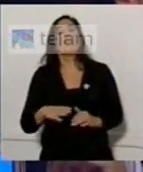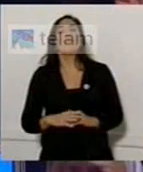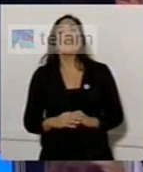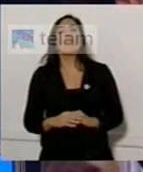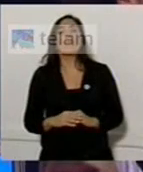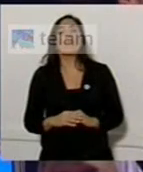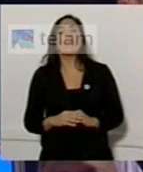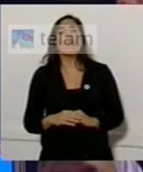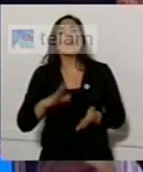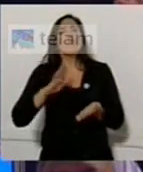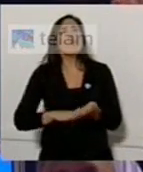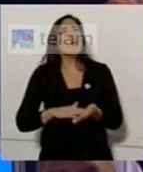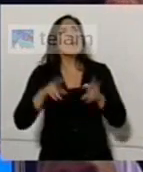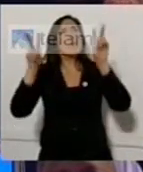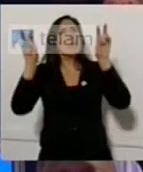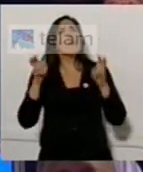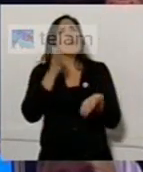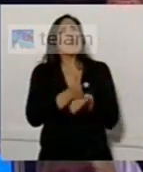en materia de derechos humanos,